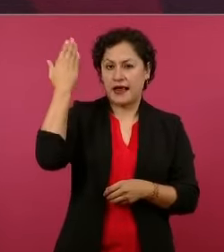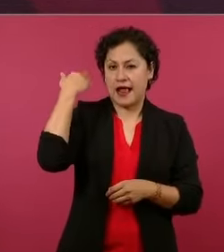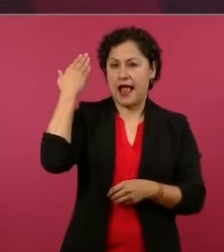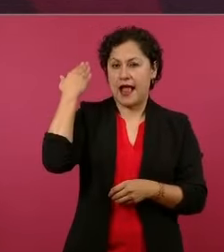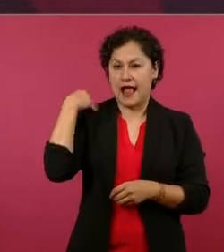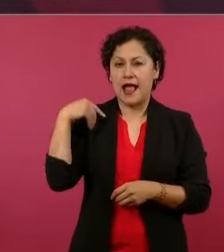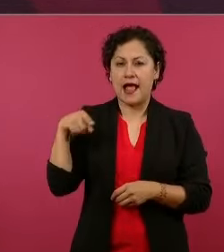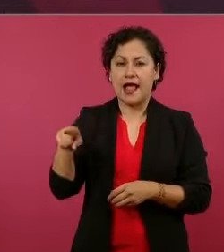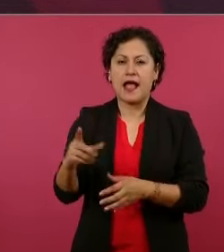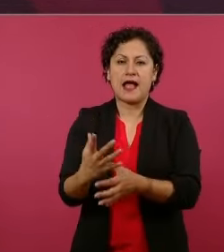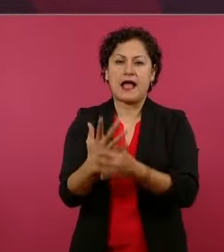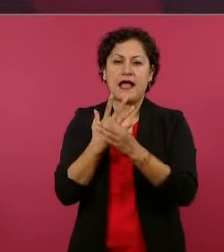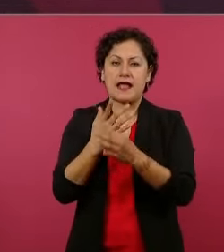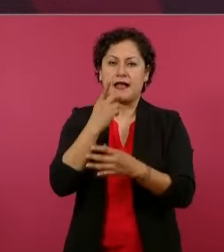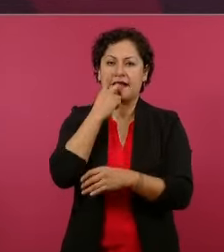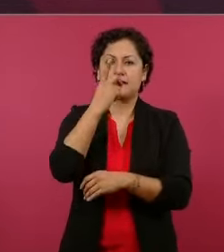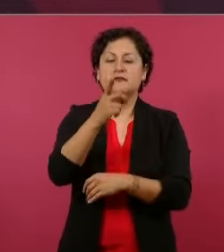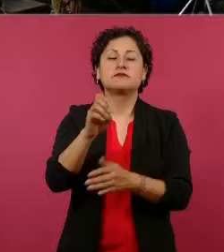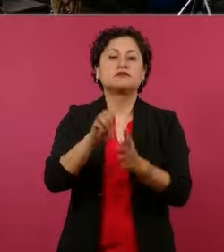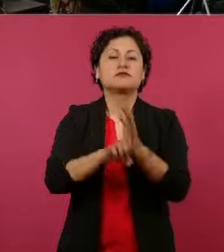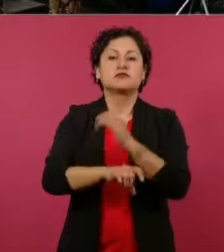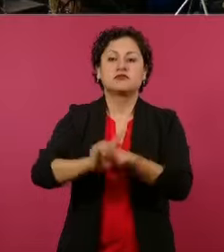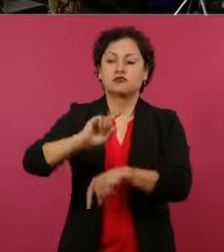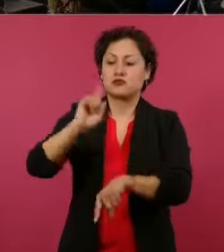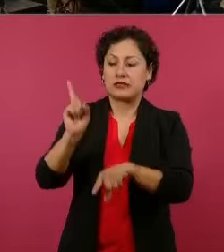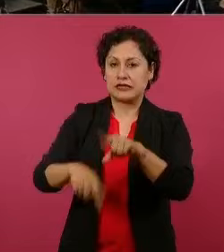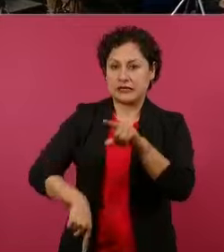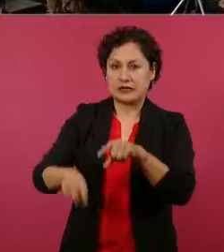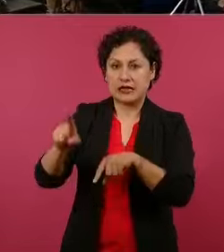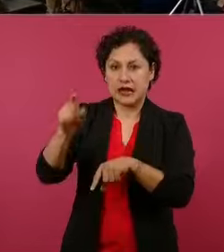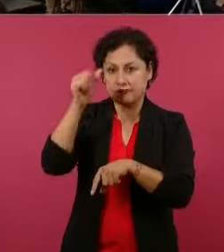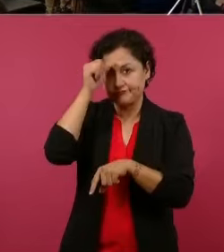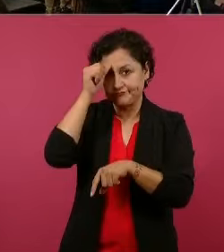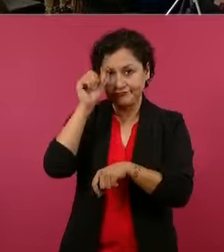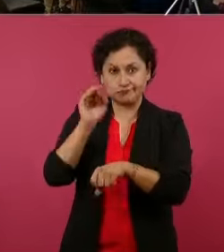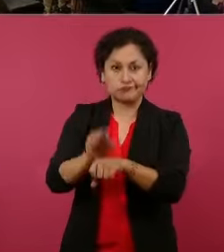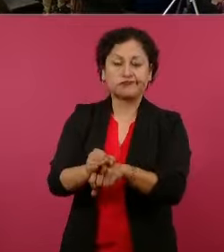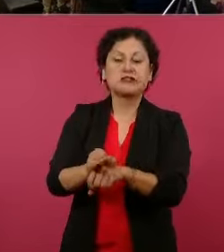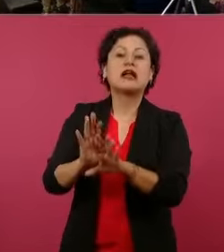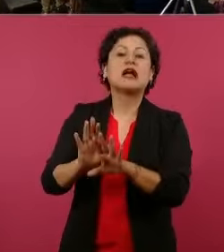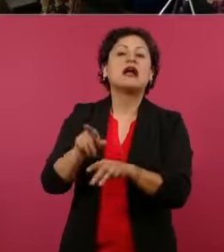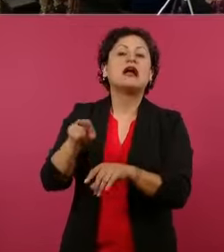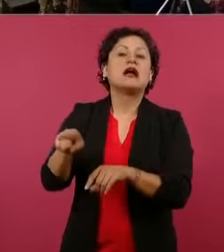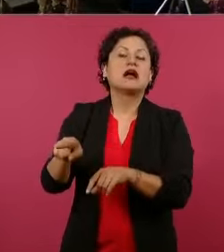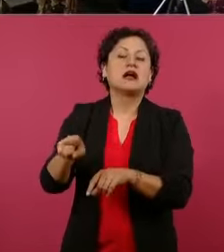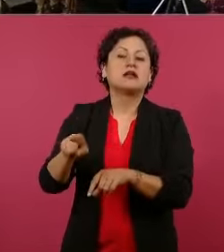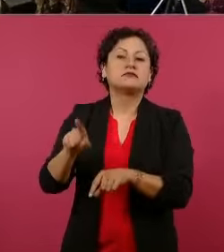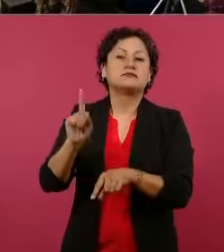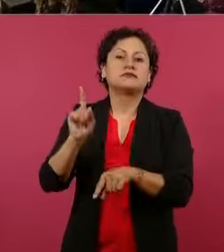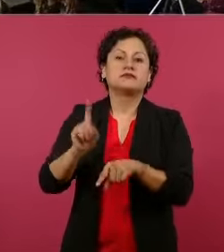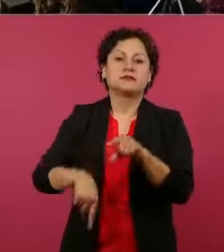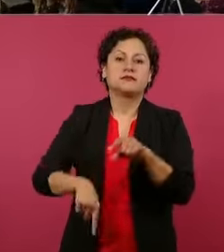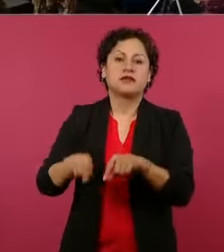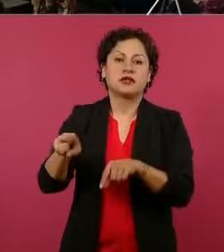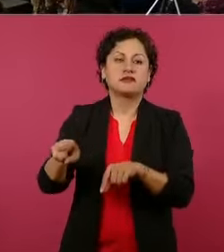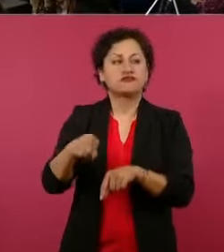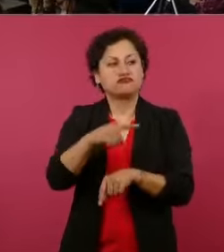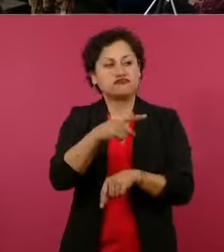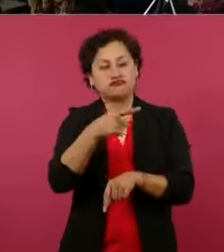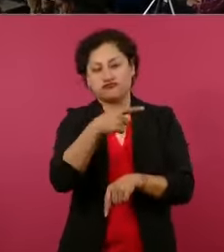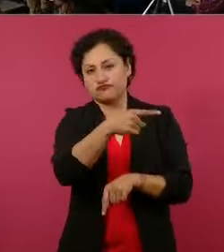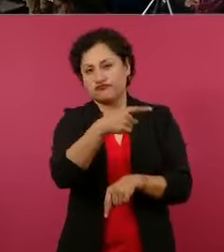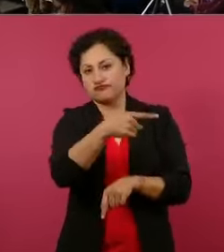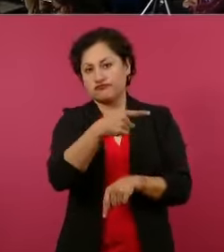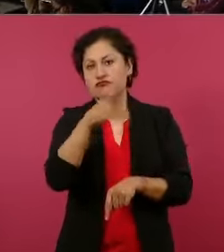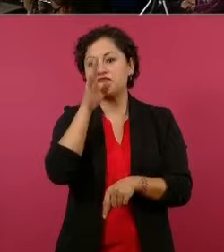estaban comulgando es el dinero pero luego